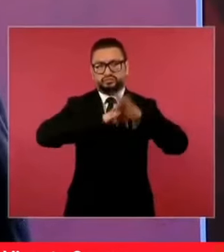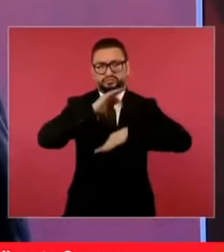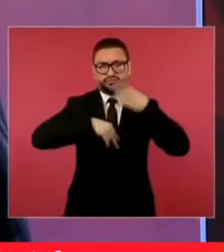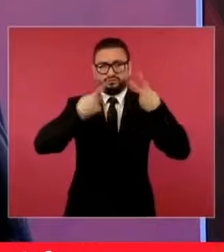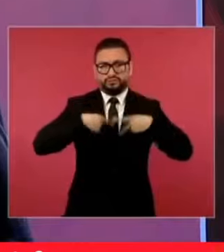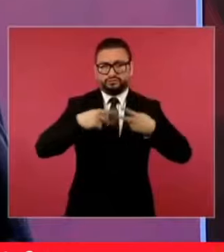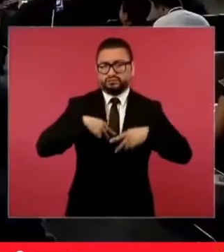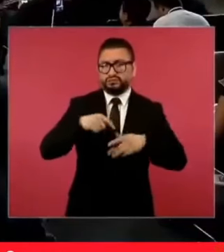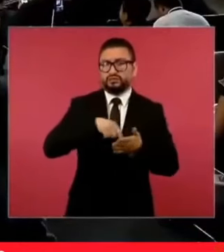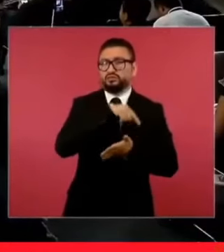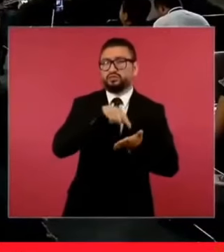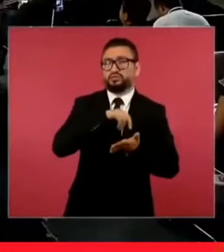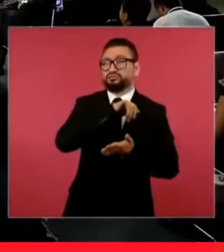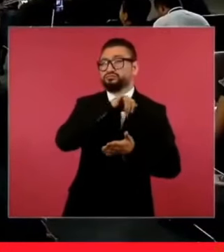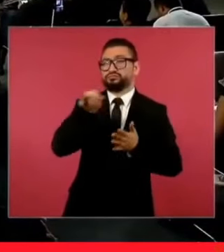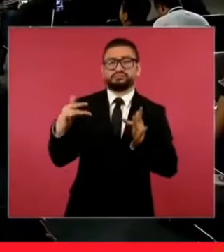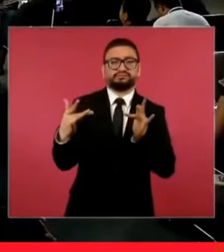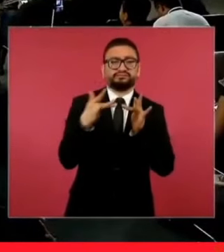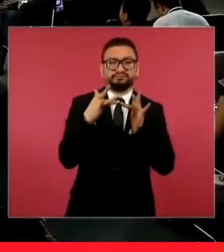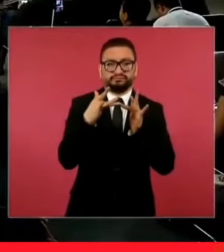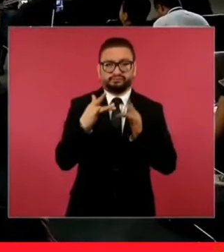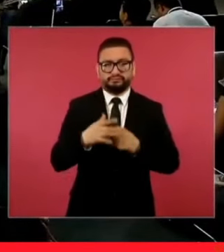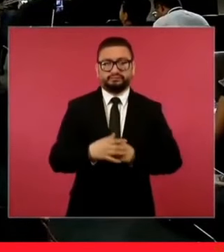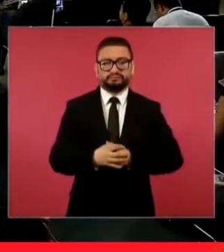alejadas y conectarlas.